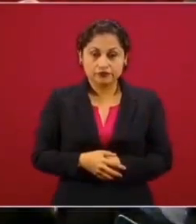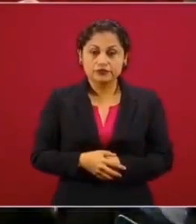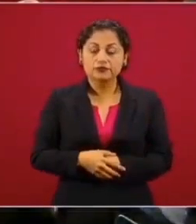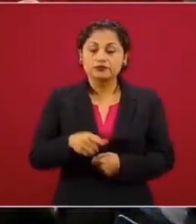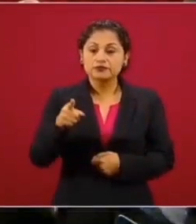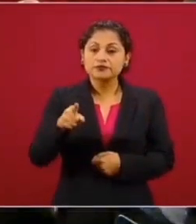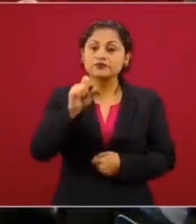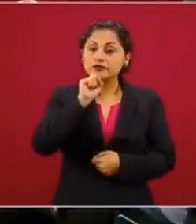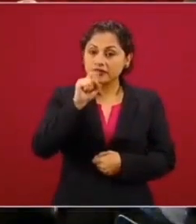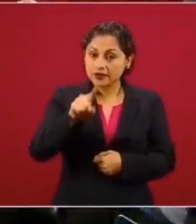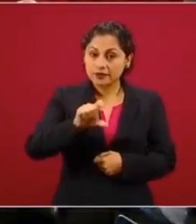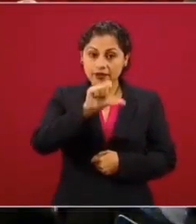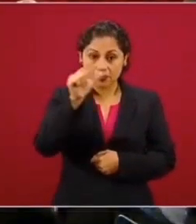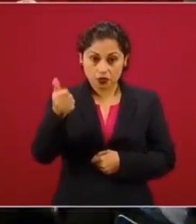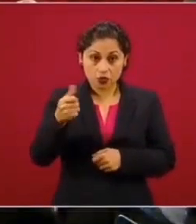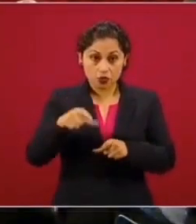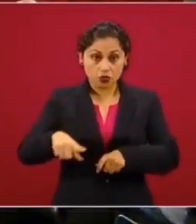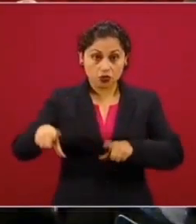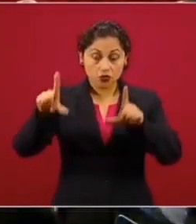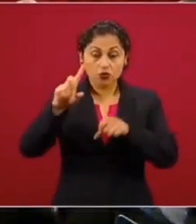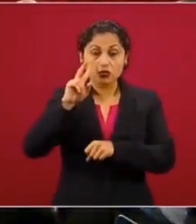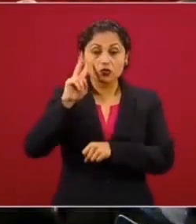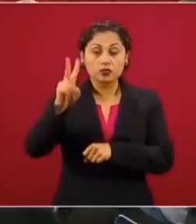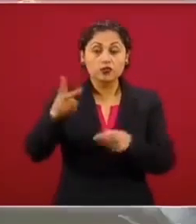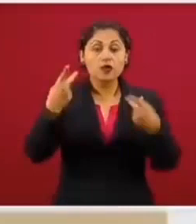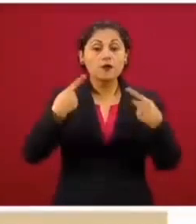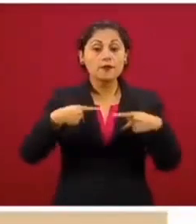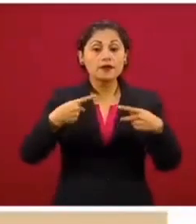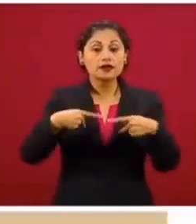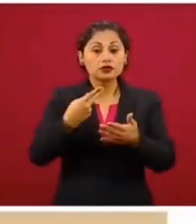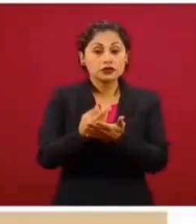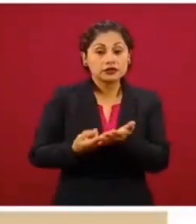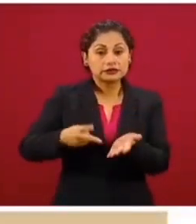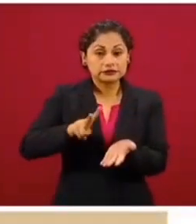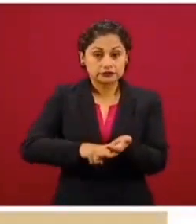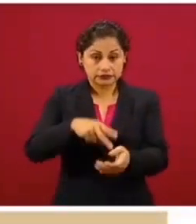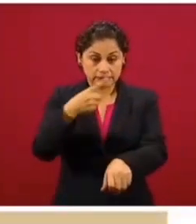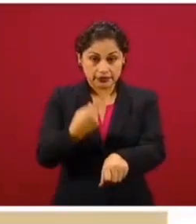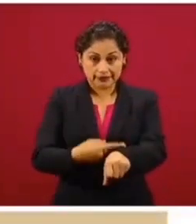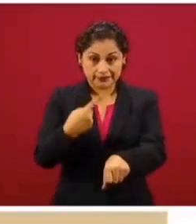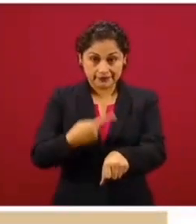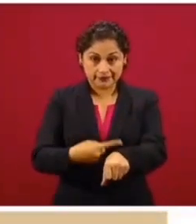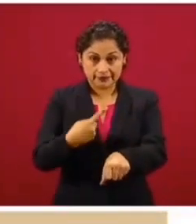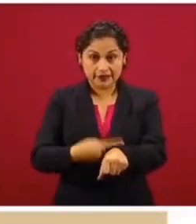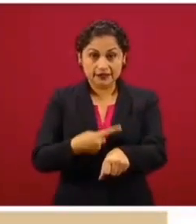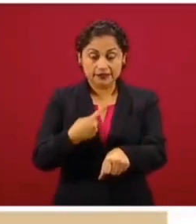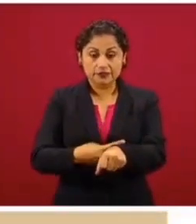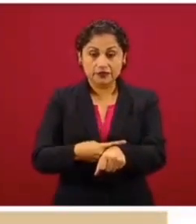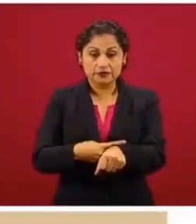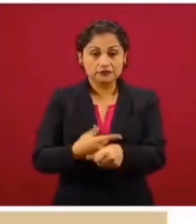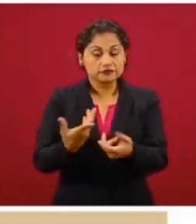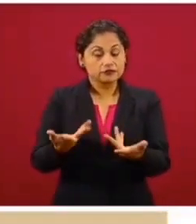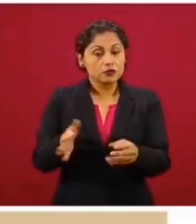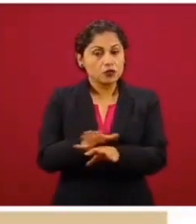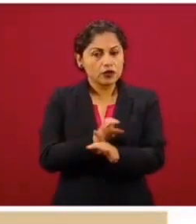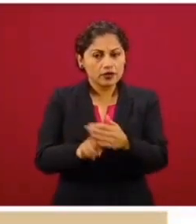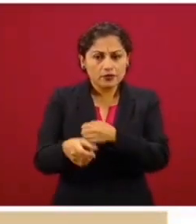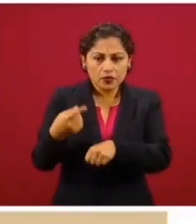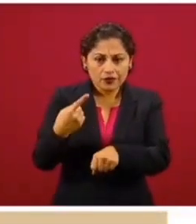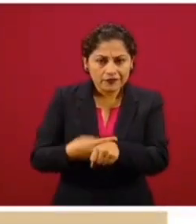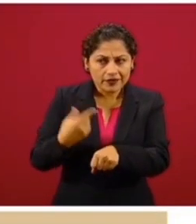es decir qué condiciones de salud son las que se asocian con alta frecuencia